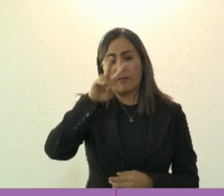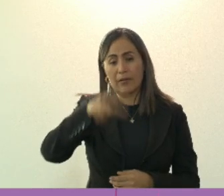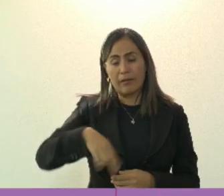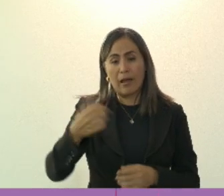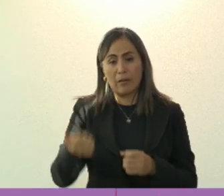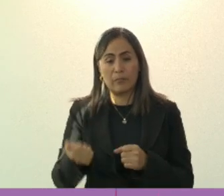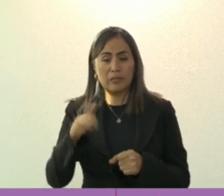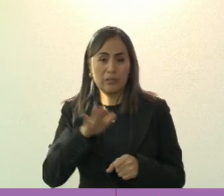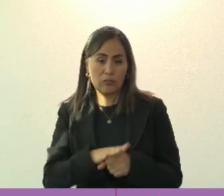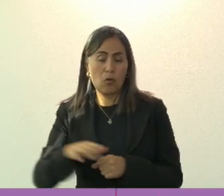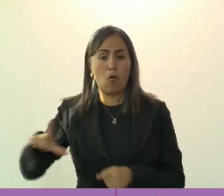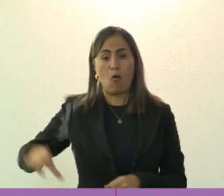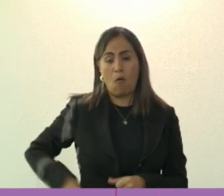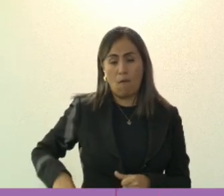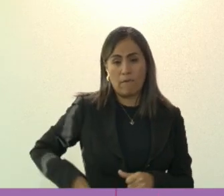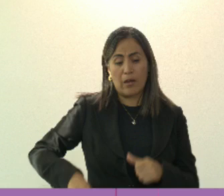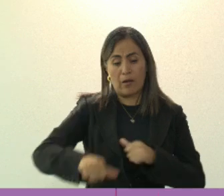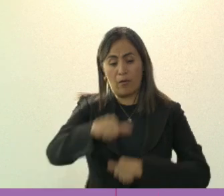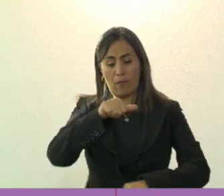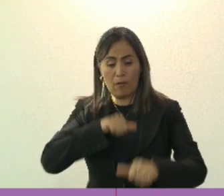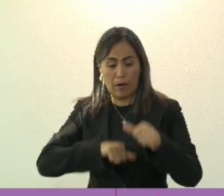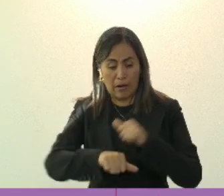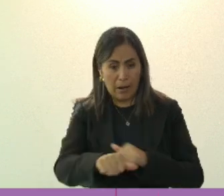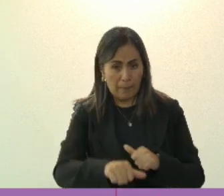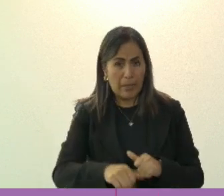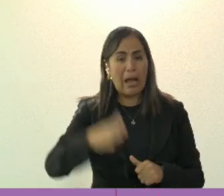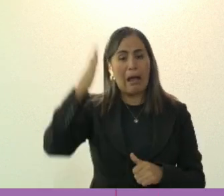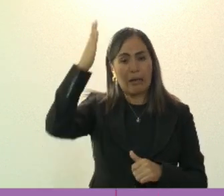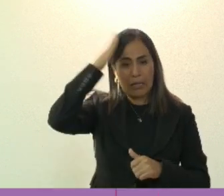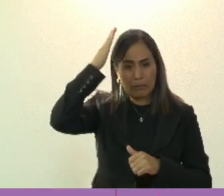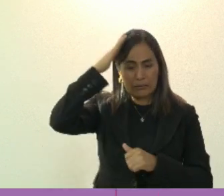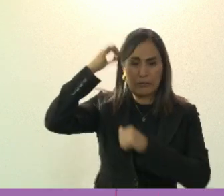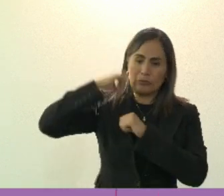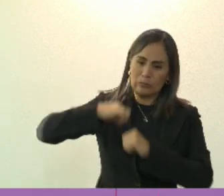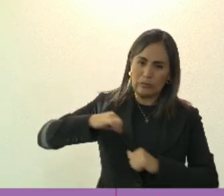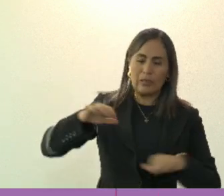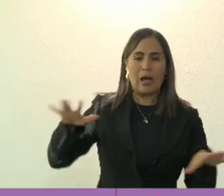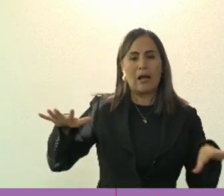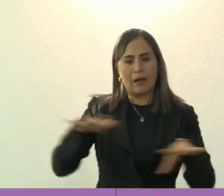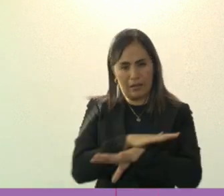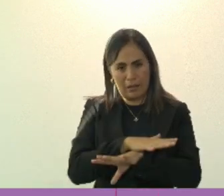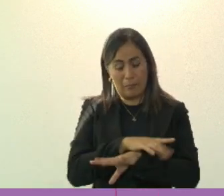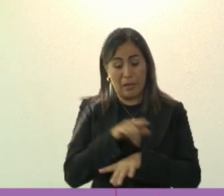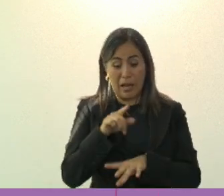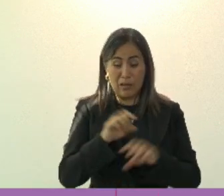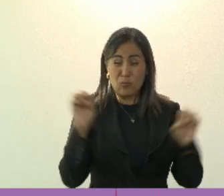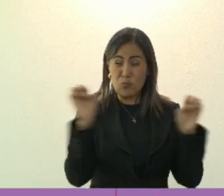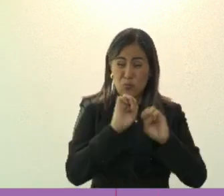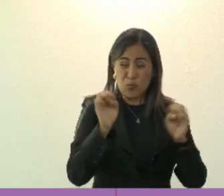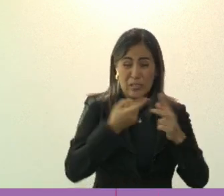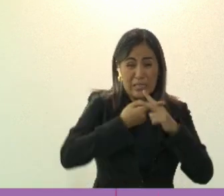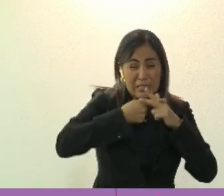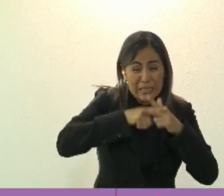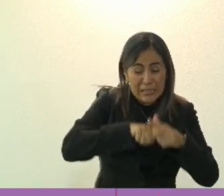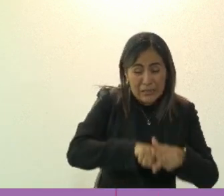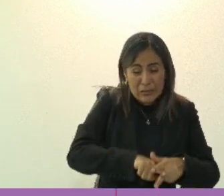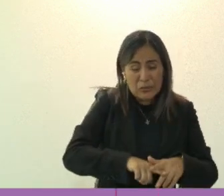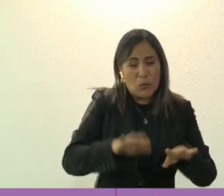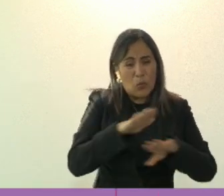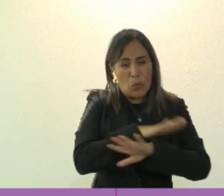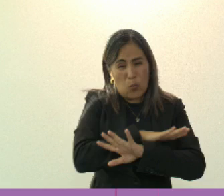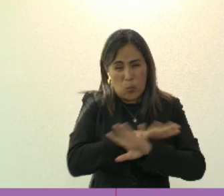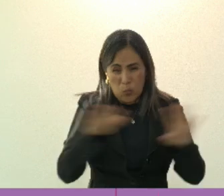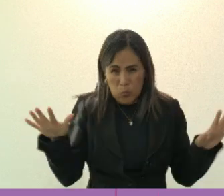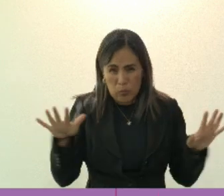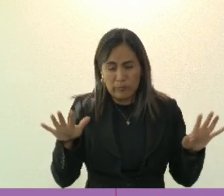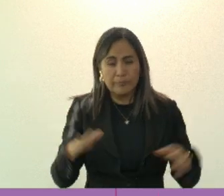administración de cualquier nivel, cambia el titular de cualquier dependencia, parten de cero y quienes están ahí